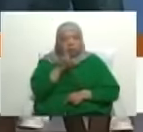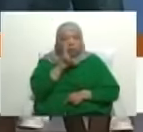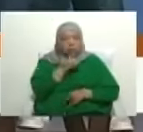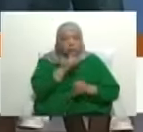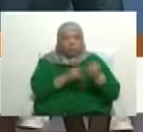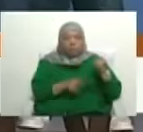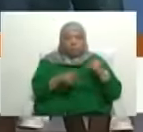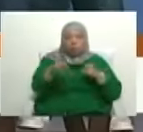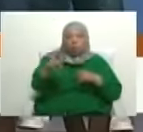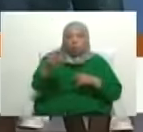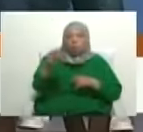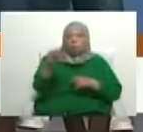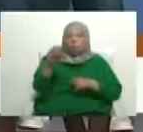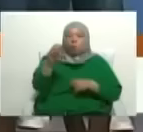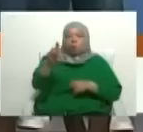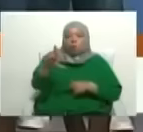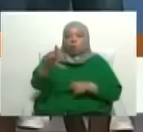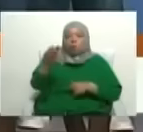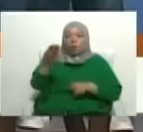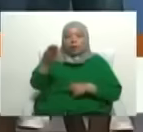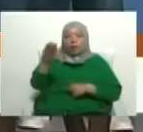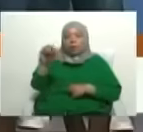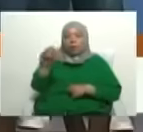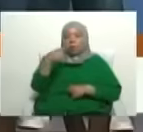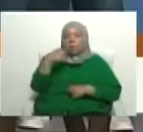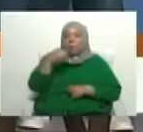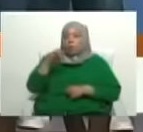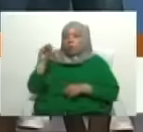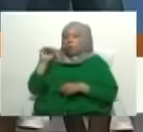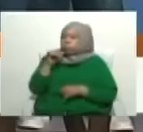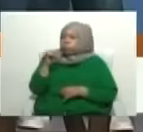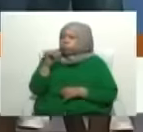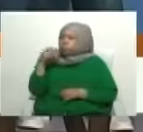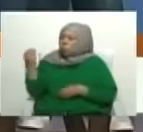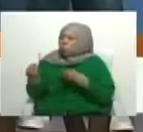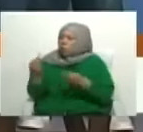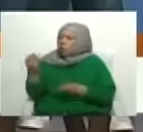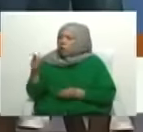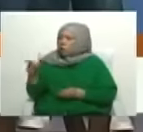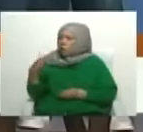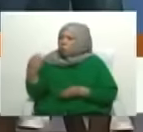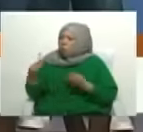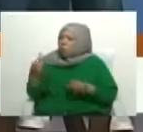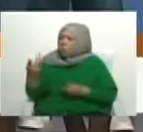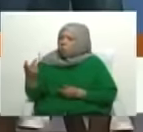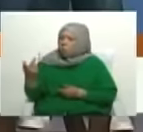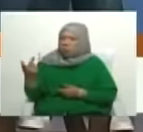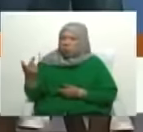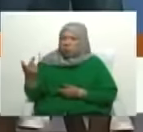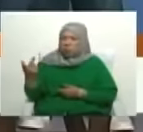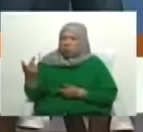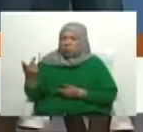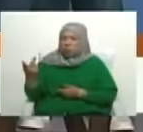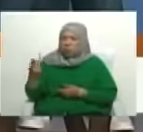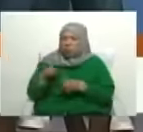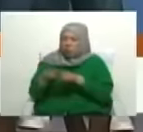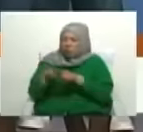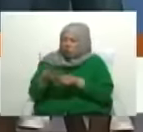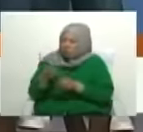después, tras cámaras, le reclamó a Ledesma, ¿cómo se te ocurre a ti decir eso de los militares? Hacer una